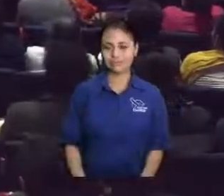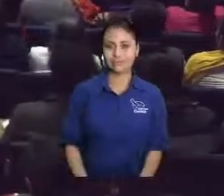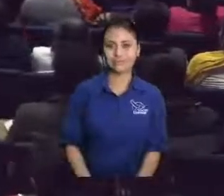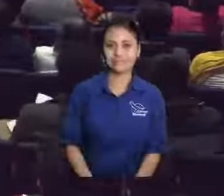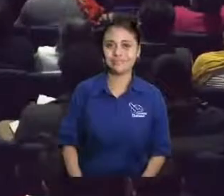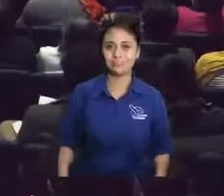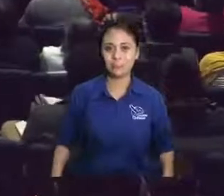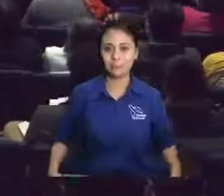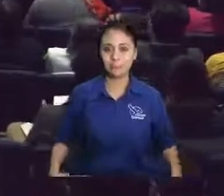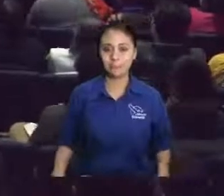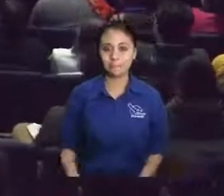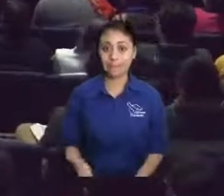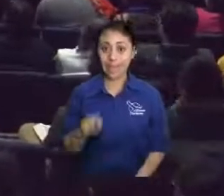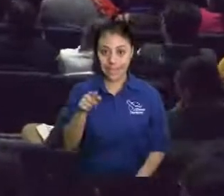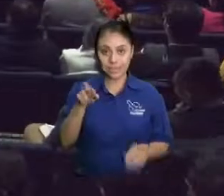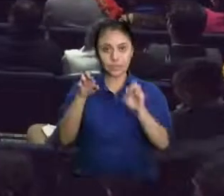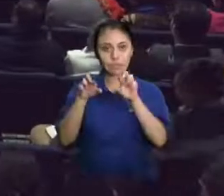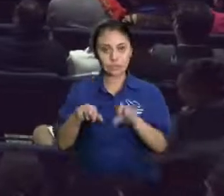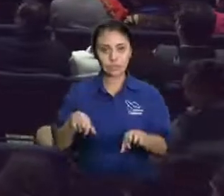Mentiroso.